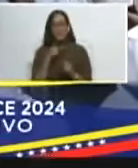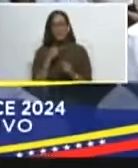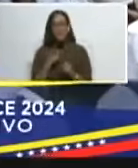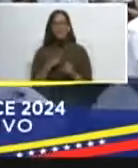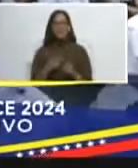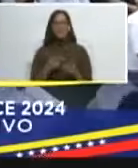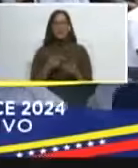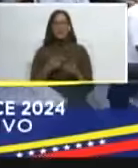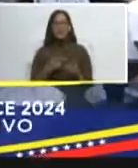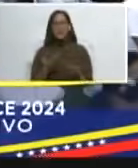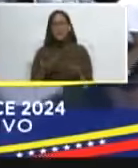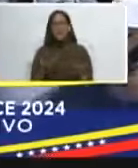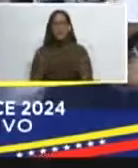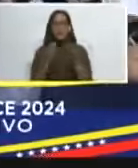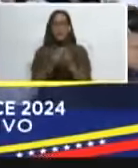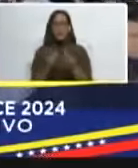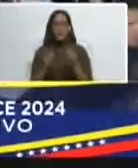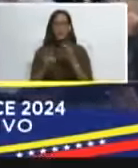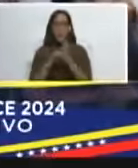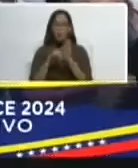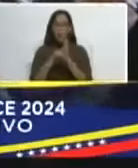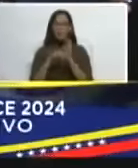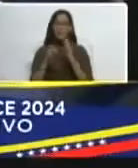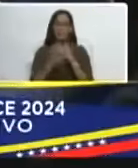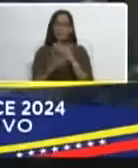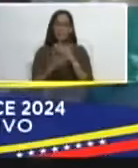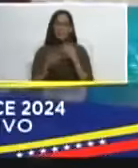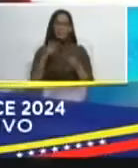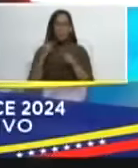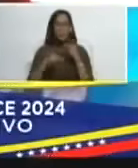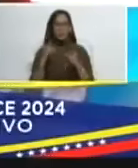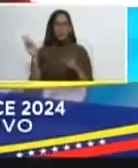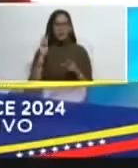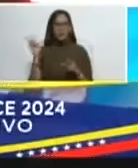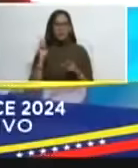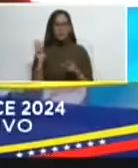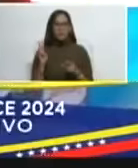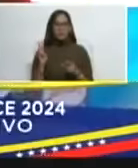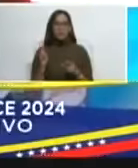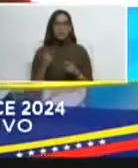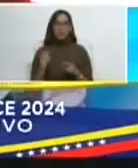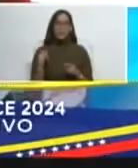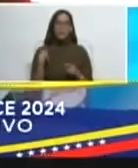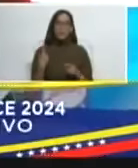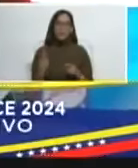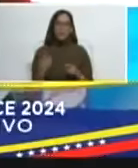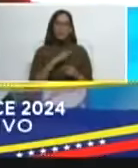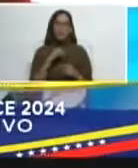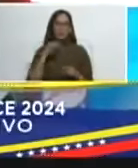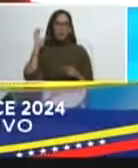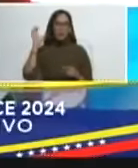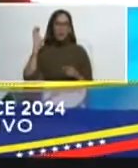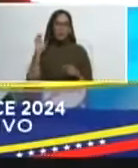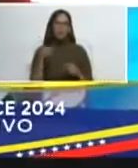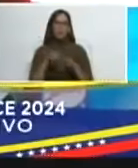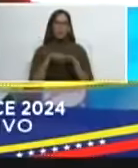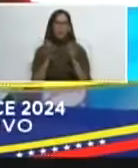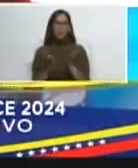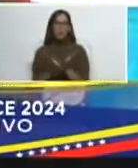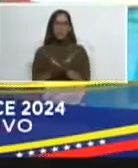de acompañamiento de normas técnicas para que los productos venezolanos sean lo primero en nuestro país y en el